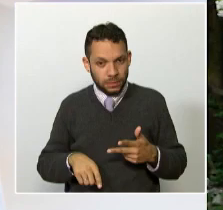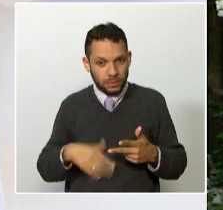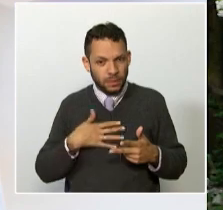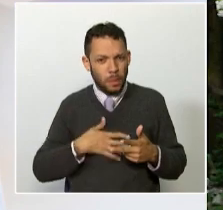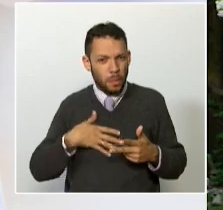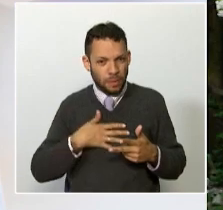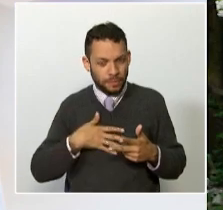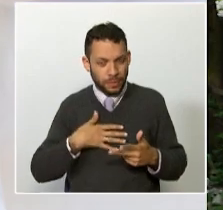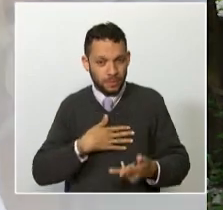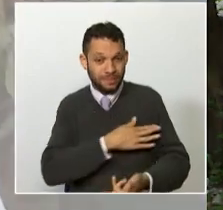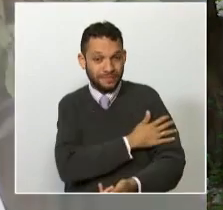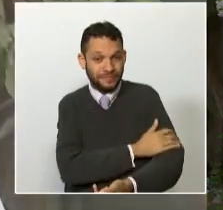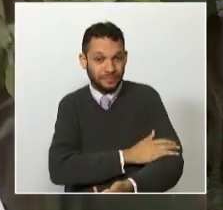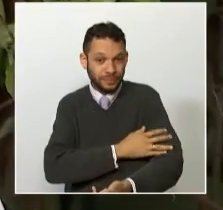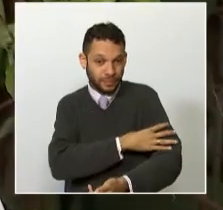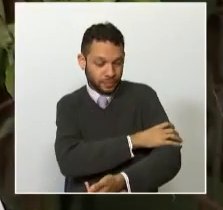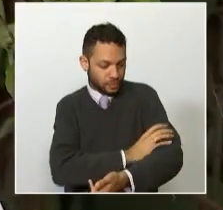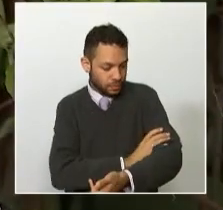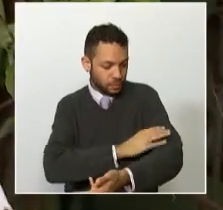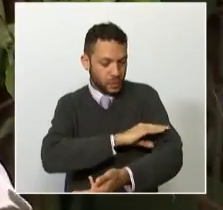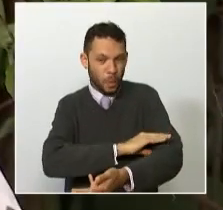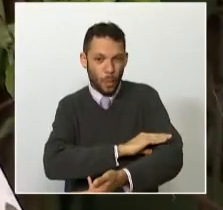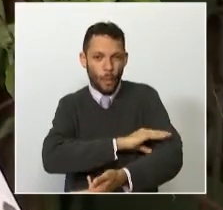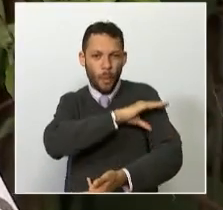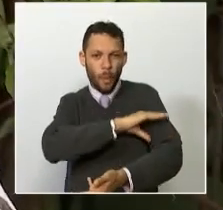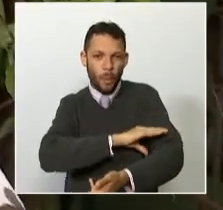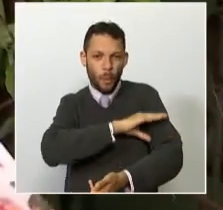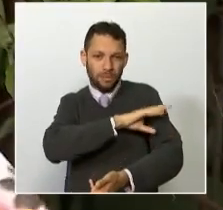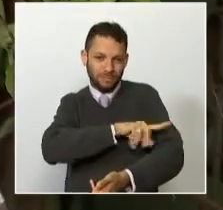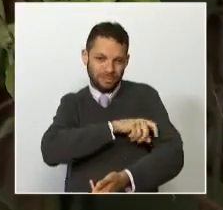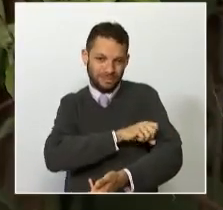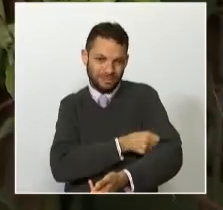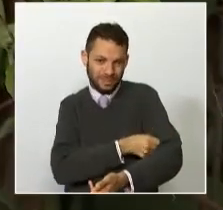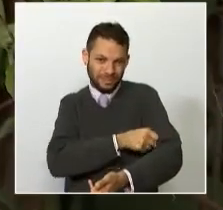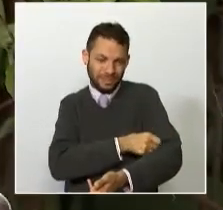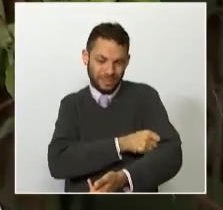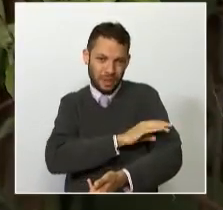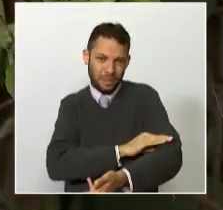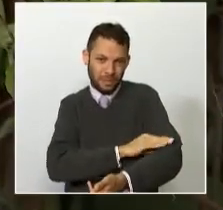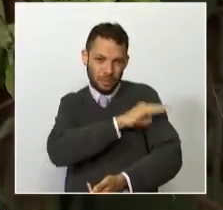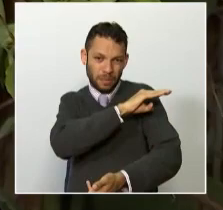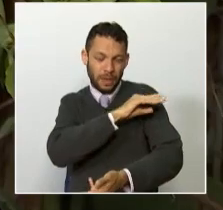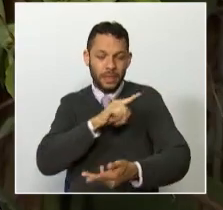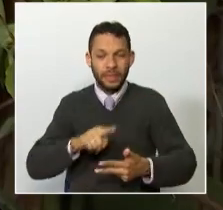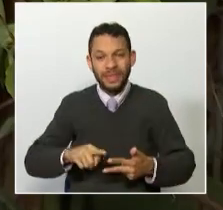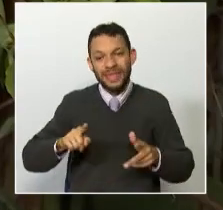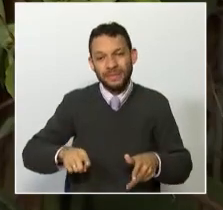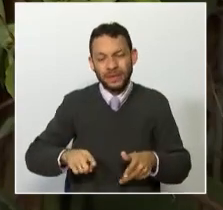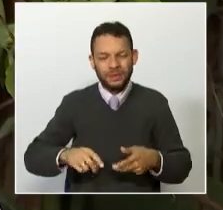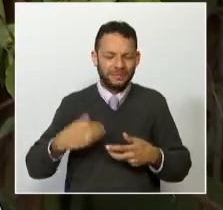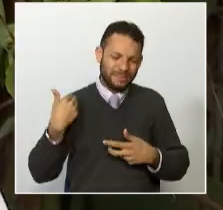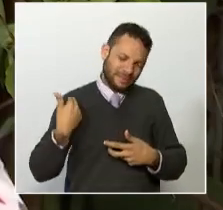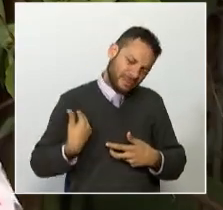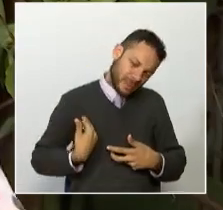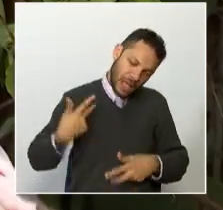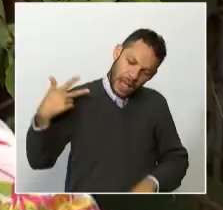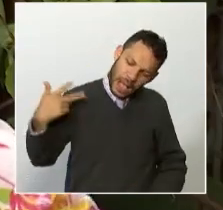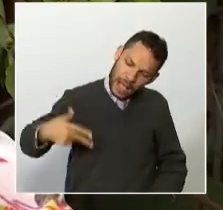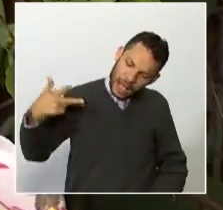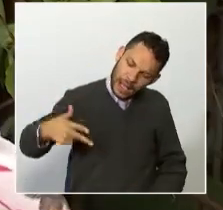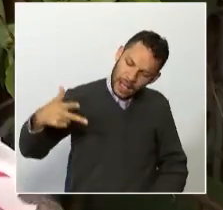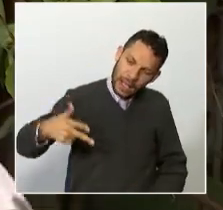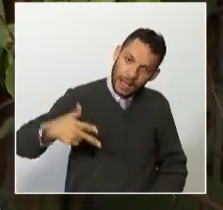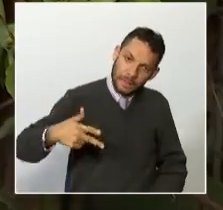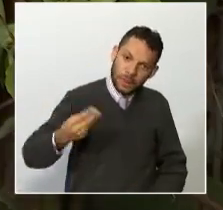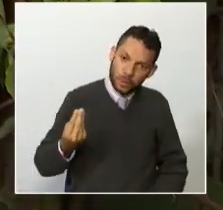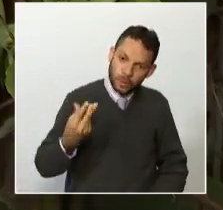también sufro de hipertensión y además mucho dolor lumbar que se me refleja acá en la pierna derecha. Cuando camino mucho me duele